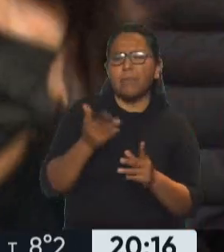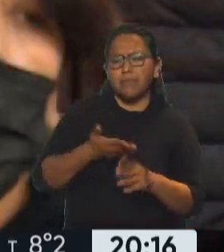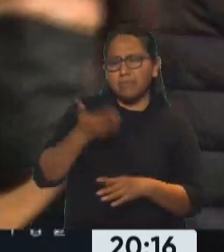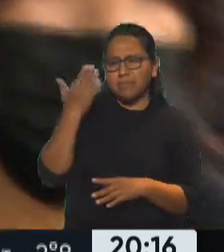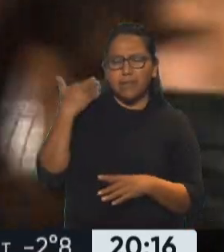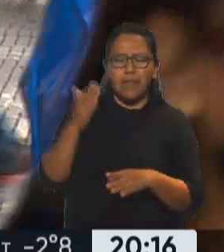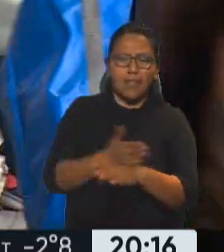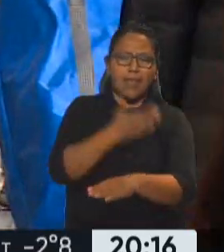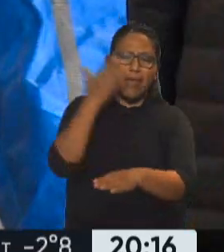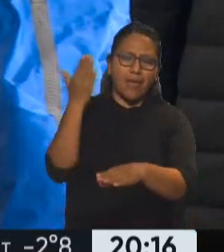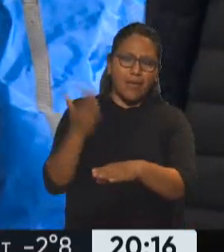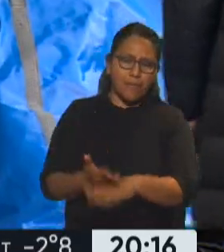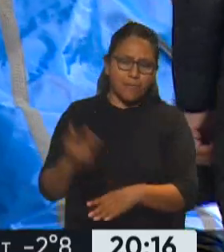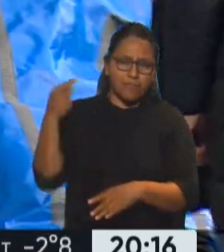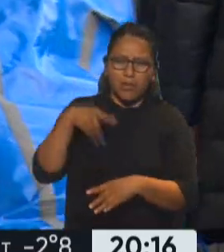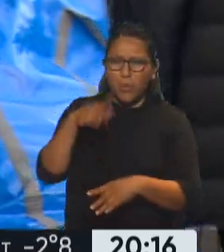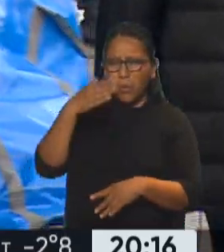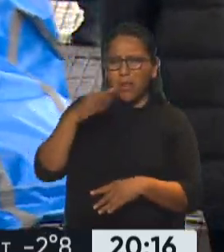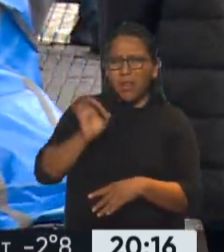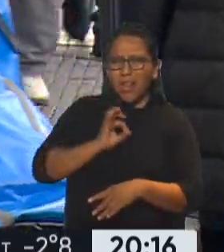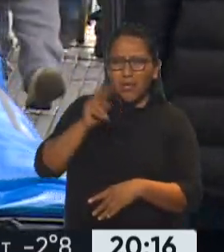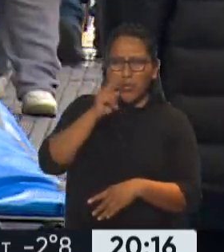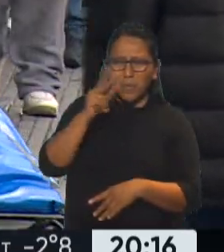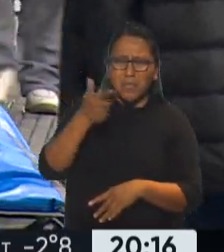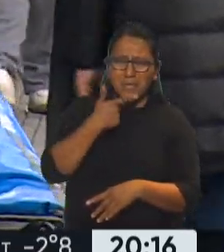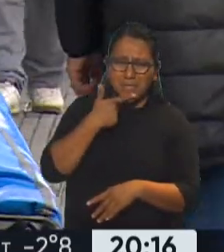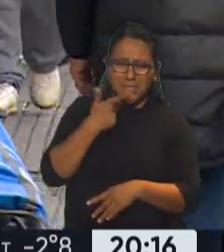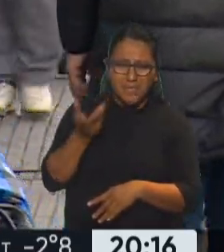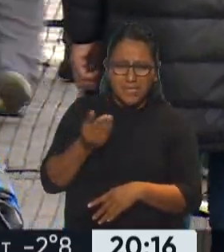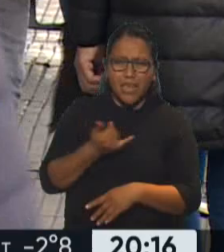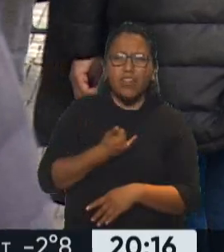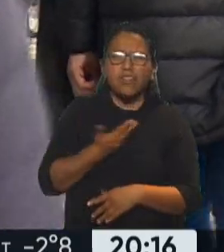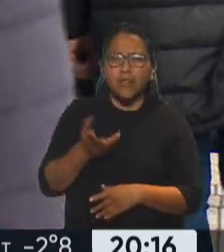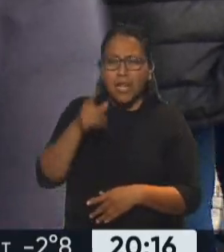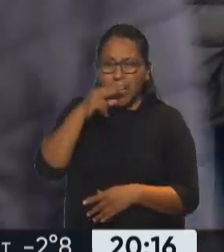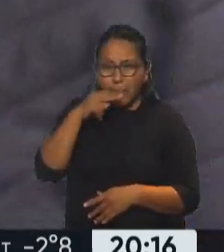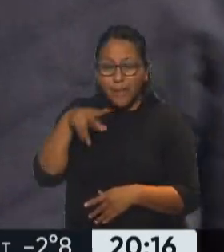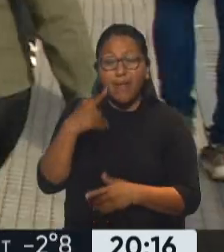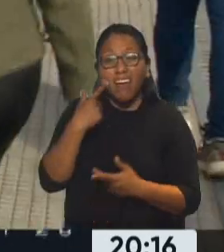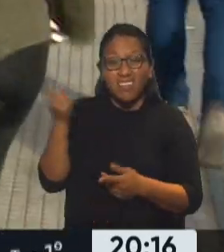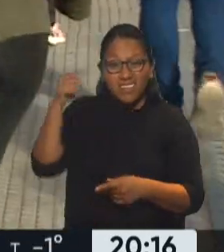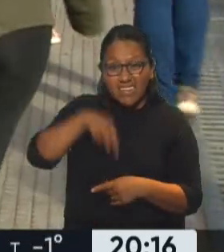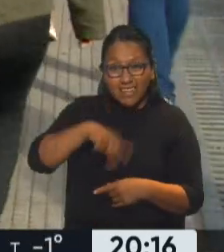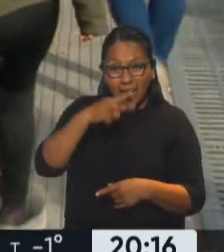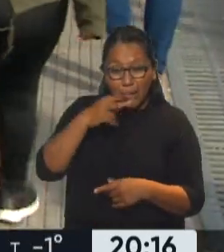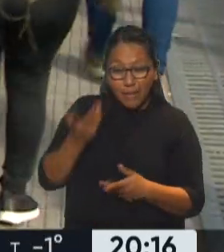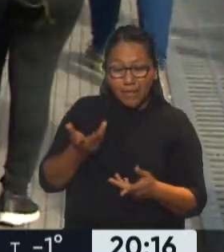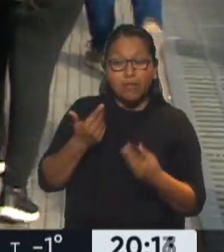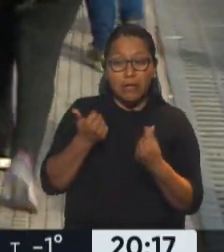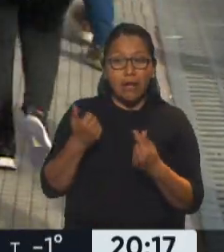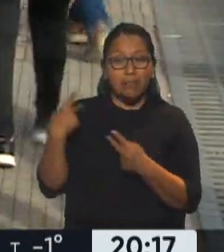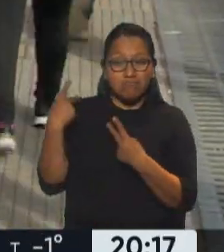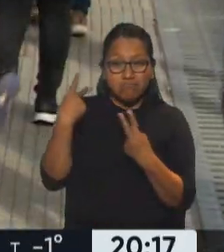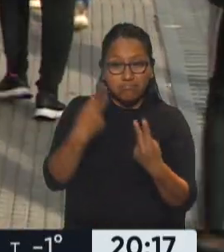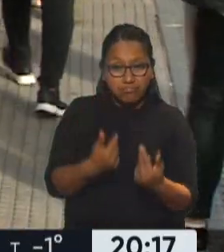montón que no veníamos yo vine creo que la última vez 2017 la plata la plata que vale la pena el viaje